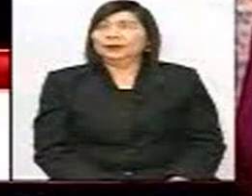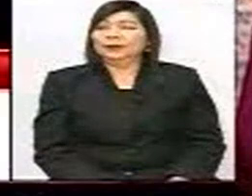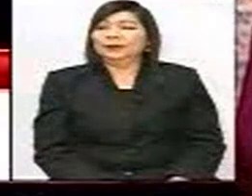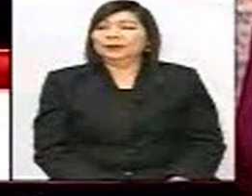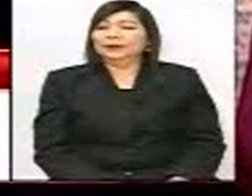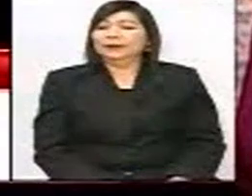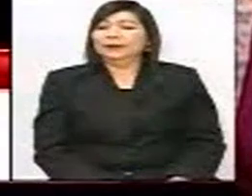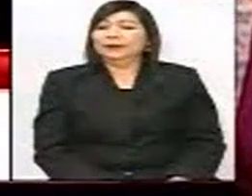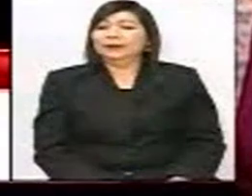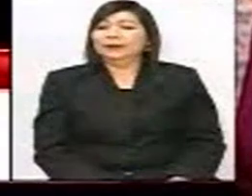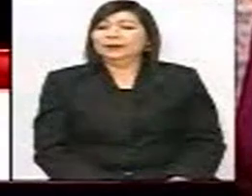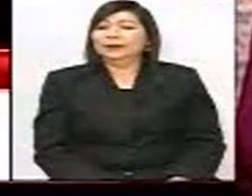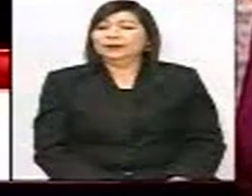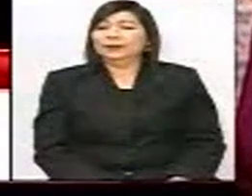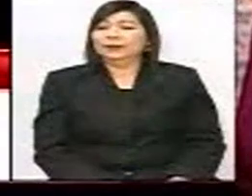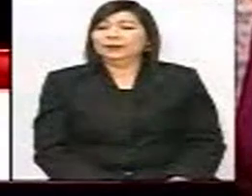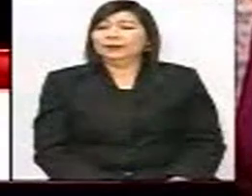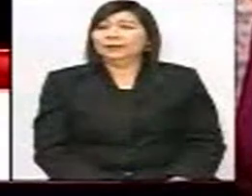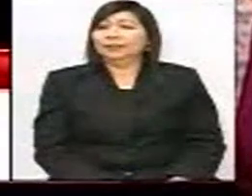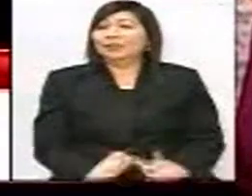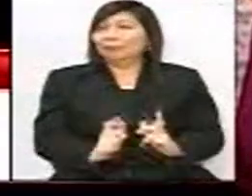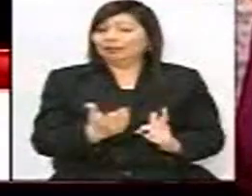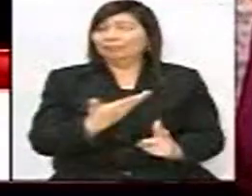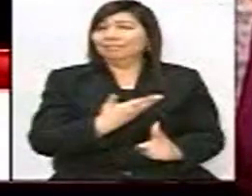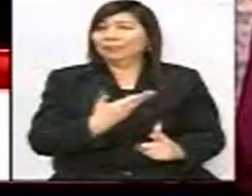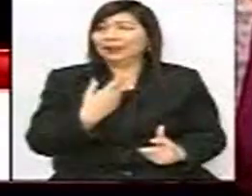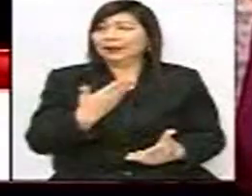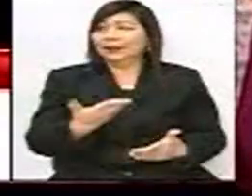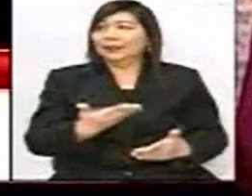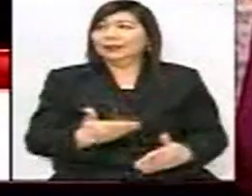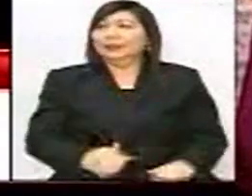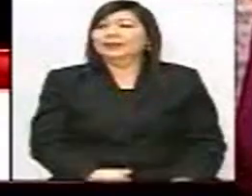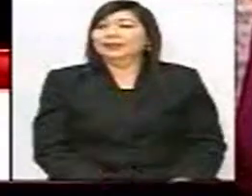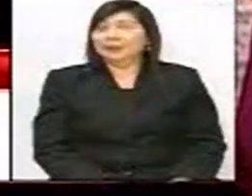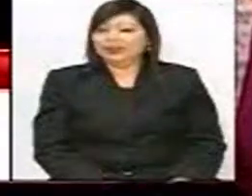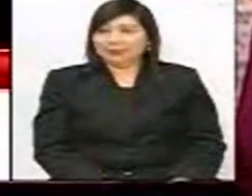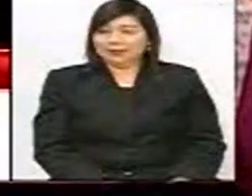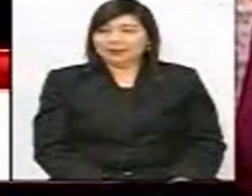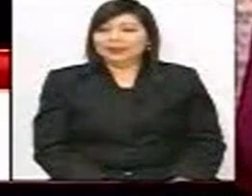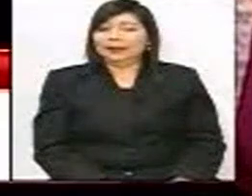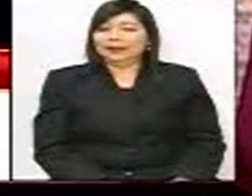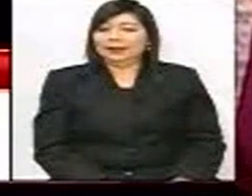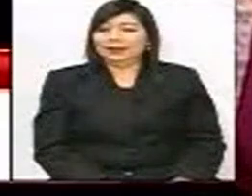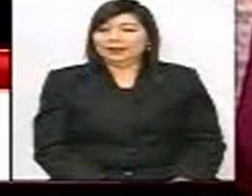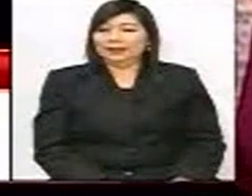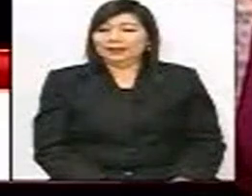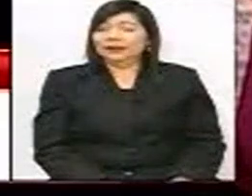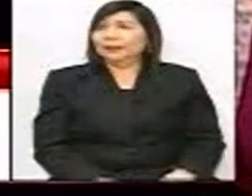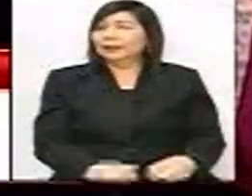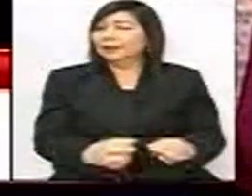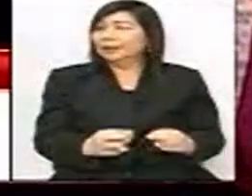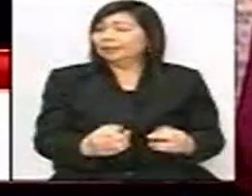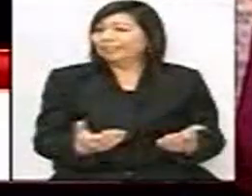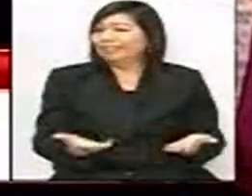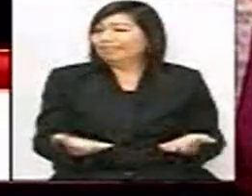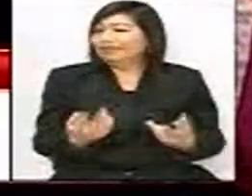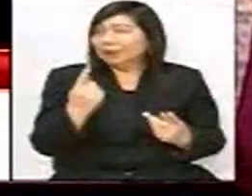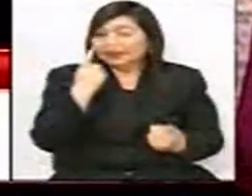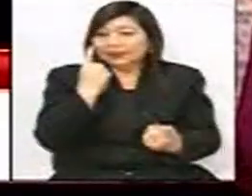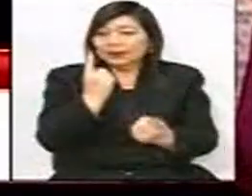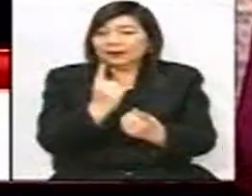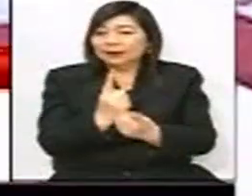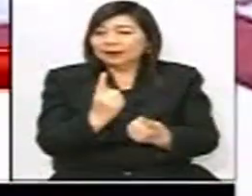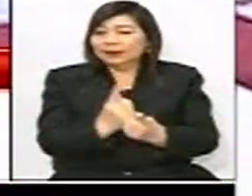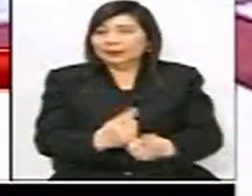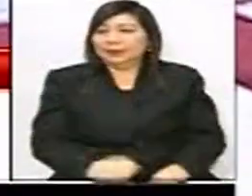el congresista García Belaúnde nos ha aludido como presidente de la Comisión de Transporte. Efectivamente, hemos tomado